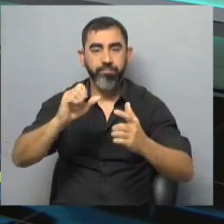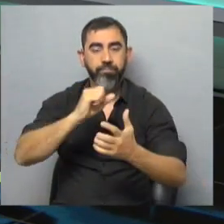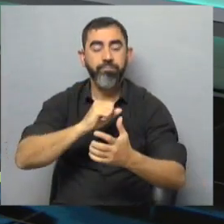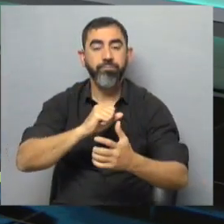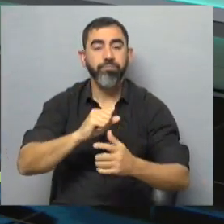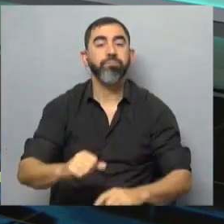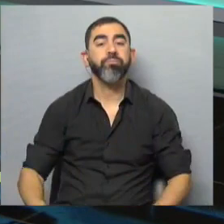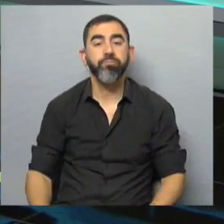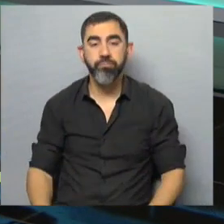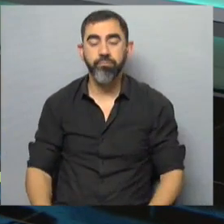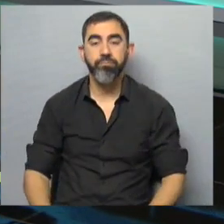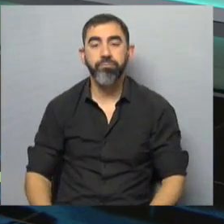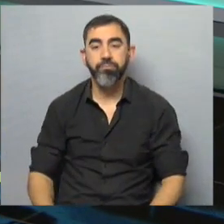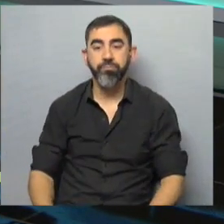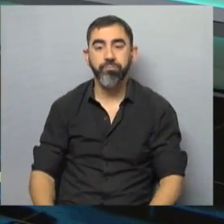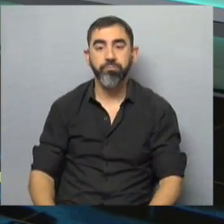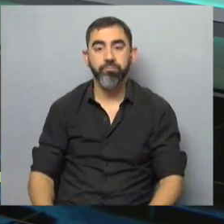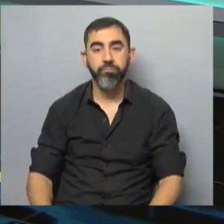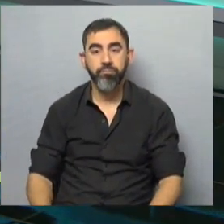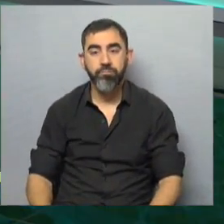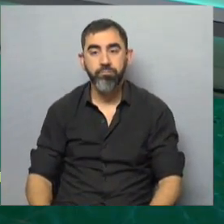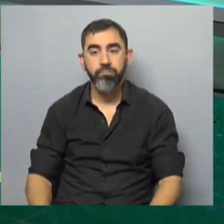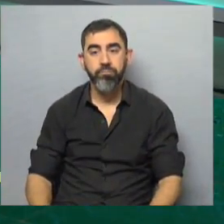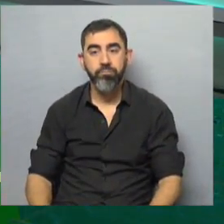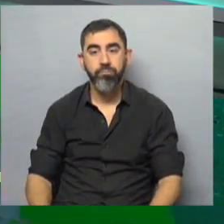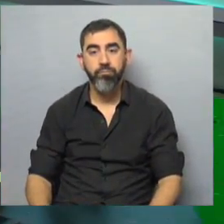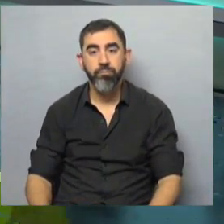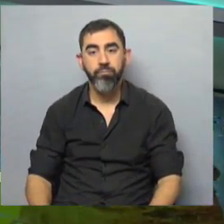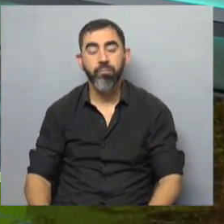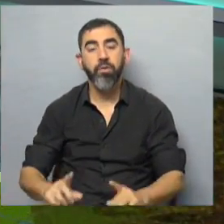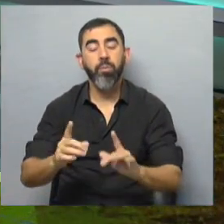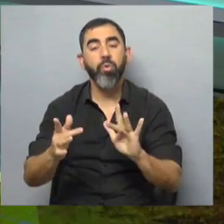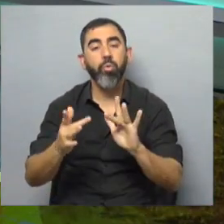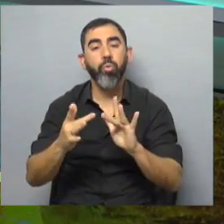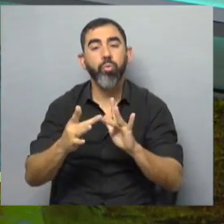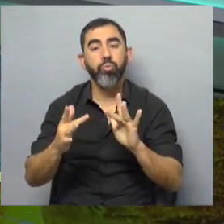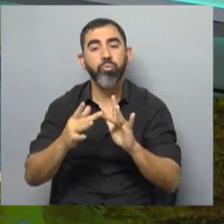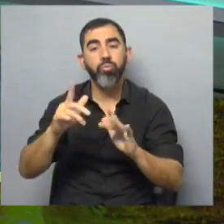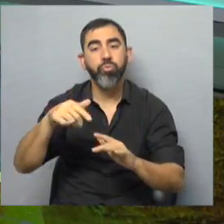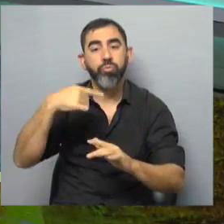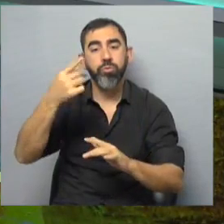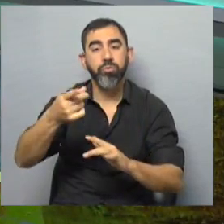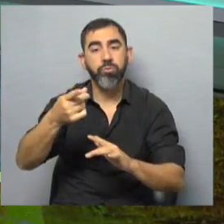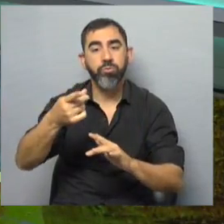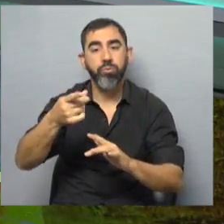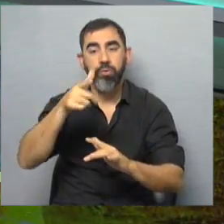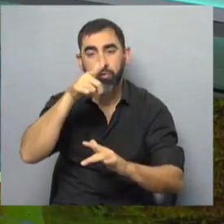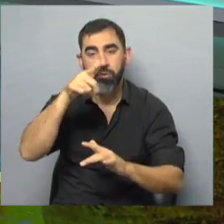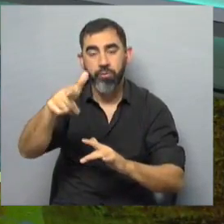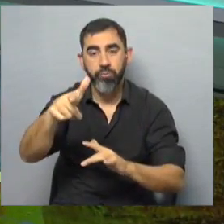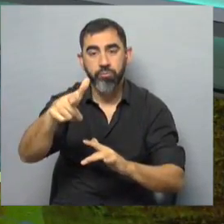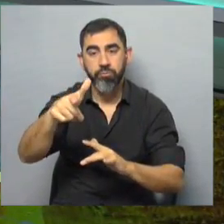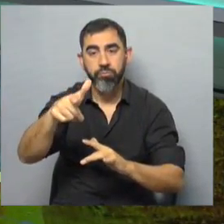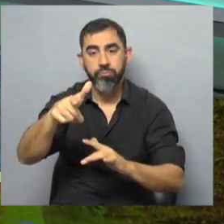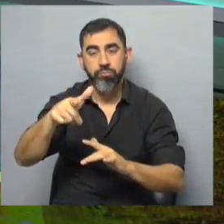lugar de residencia. Exactamente. Bueno, también les contamos que vamos a hacer contacto en un ratito nada más, un contacto en vivo, en directo,